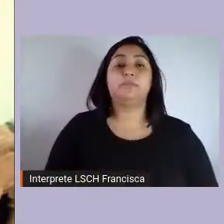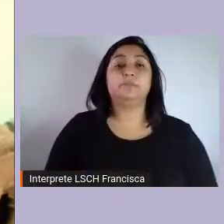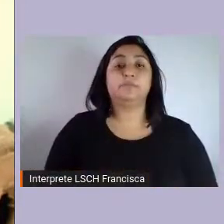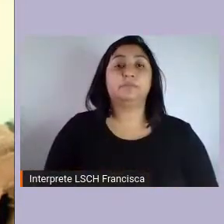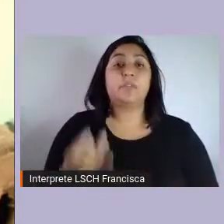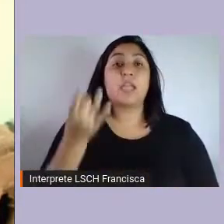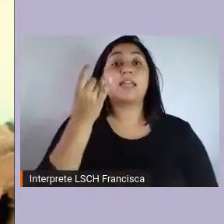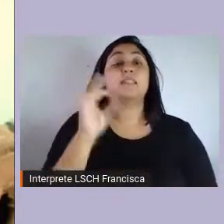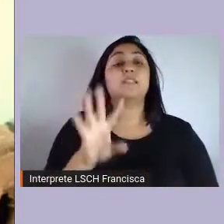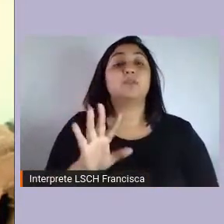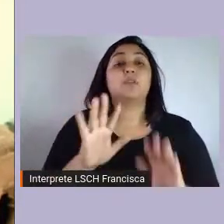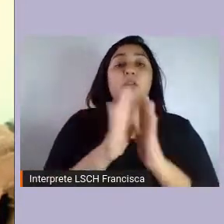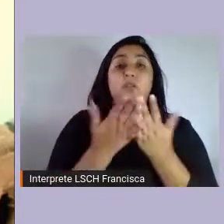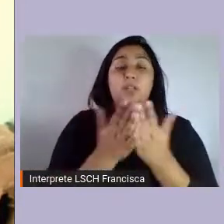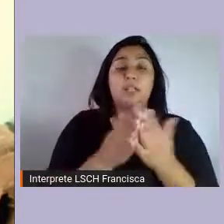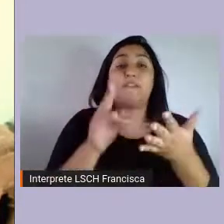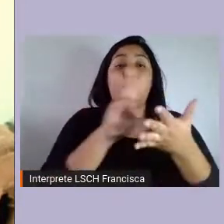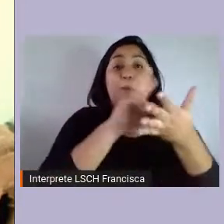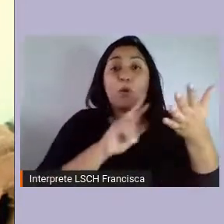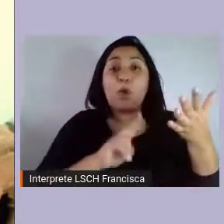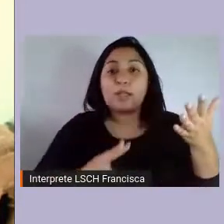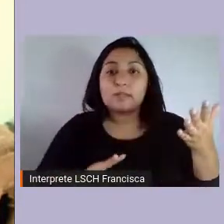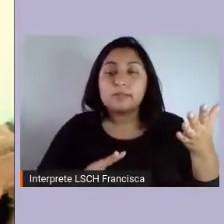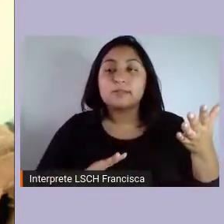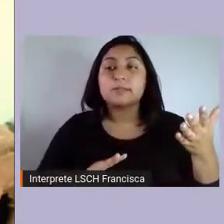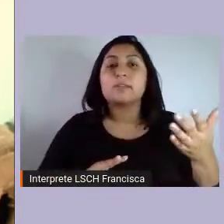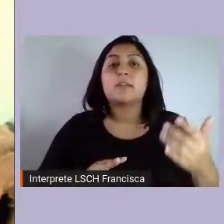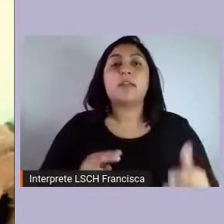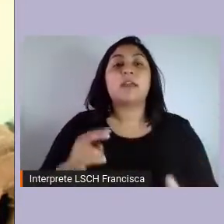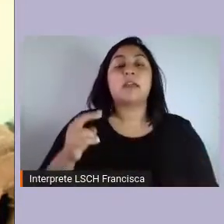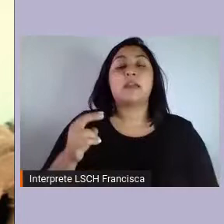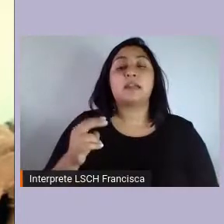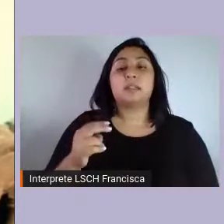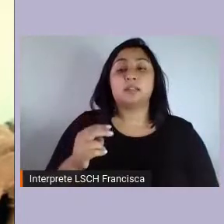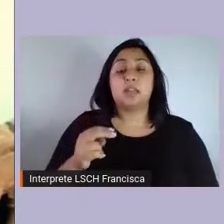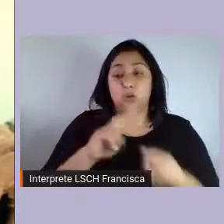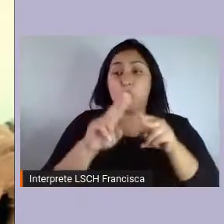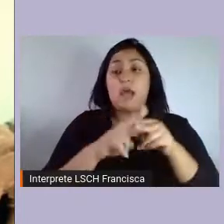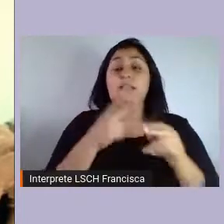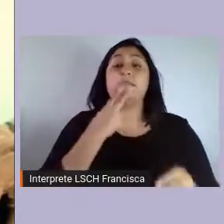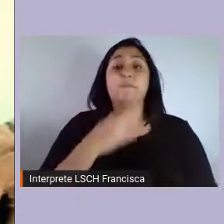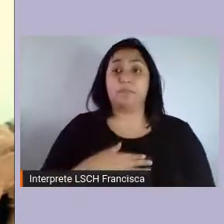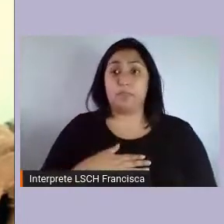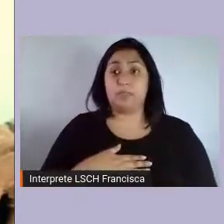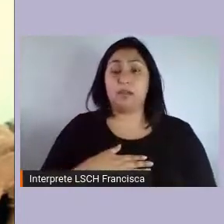único libro de poesía que ella concibe como tal estando en vida. Y